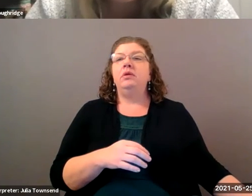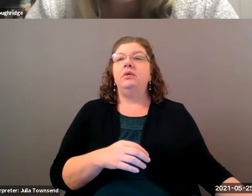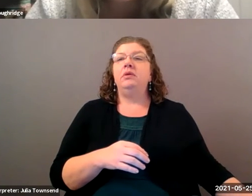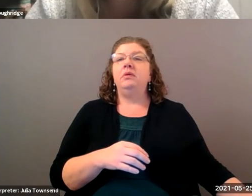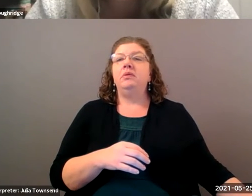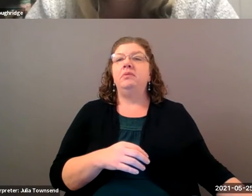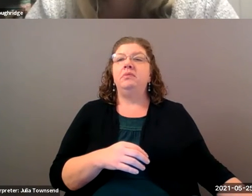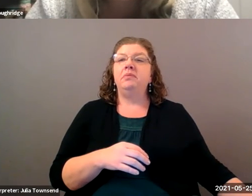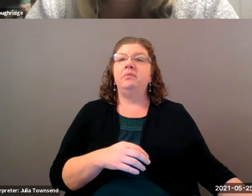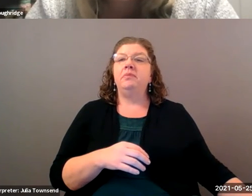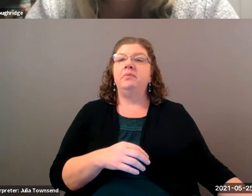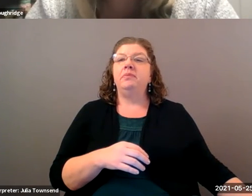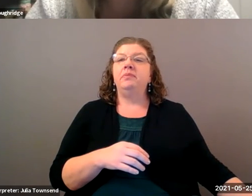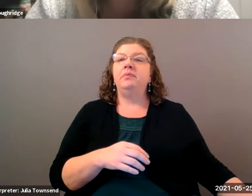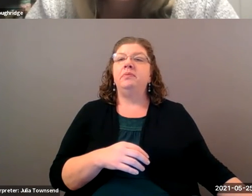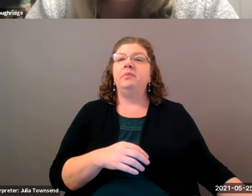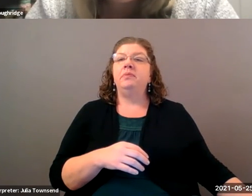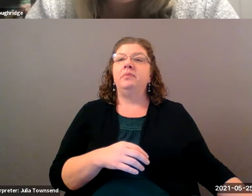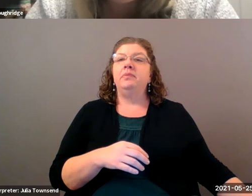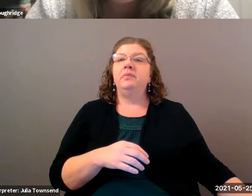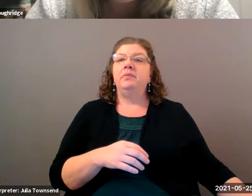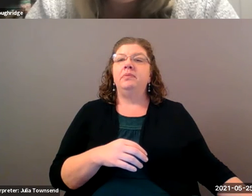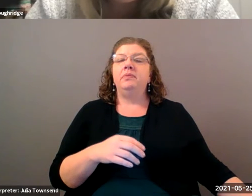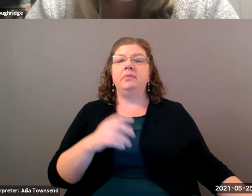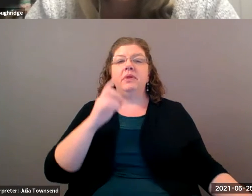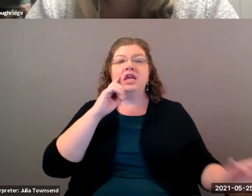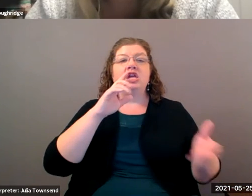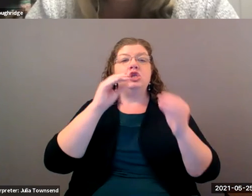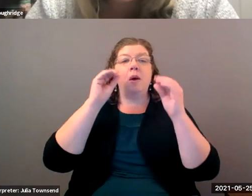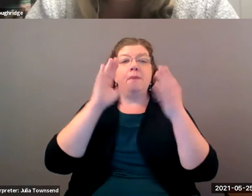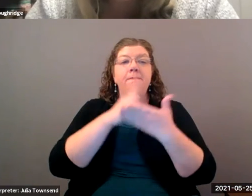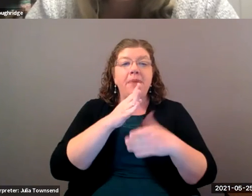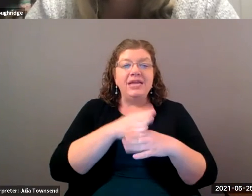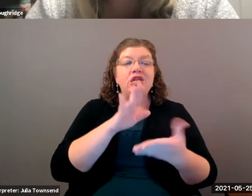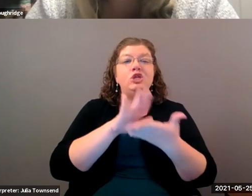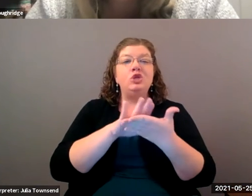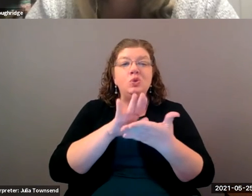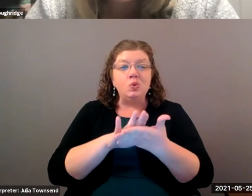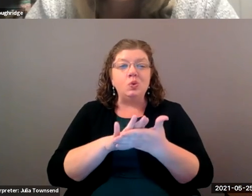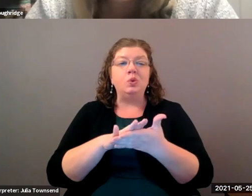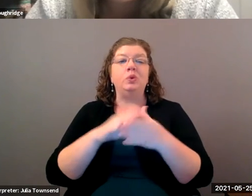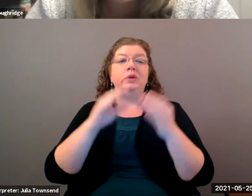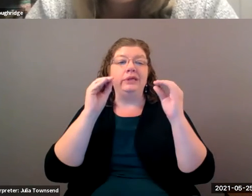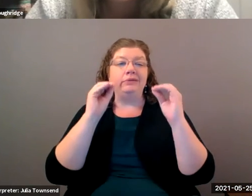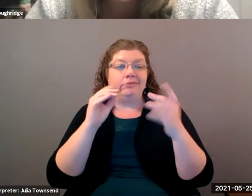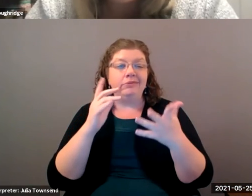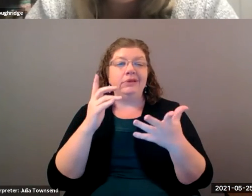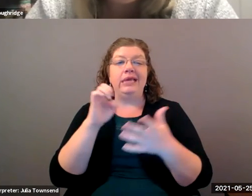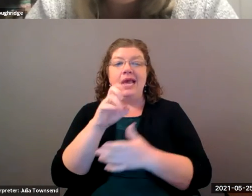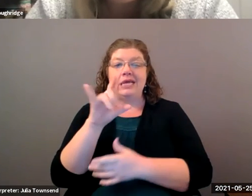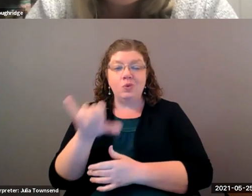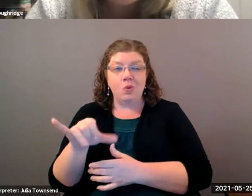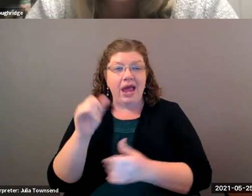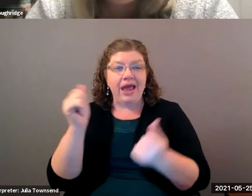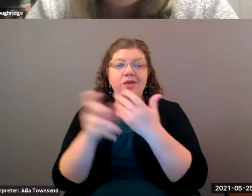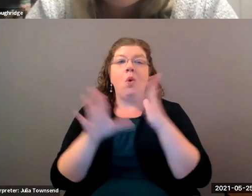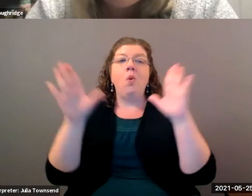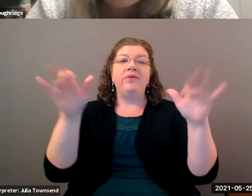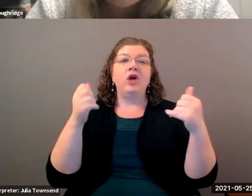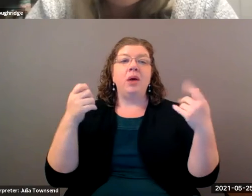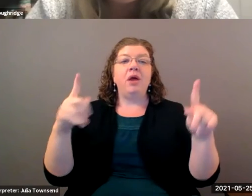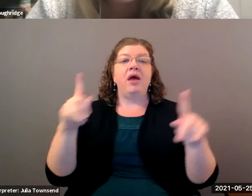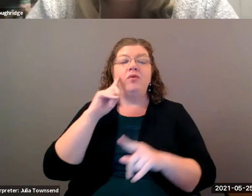Entonces, servicio de transporte, maestros, comida, materiales, todo eso, pues se